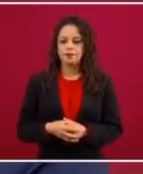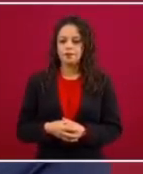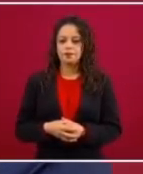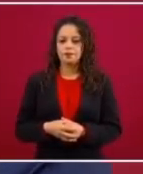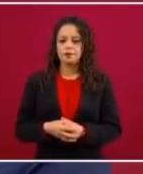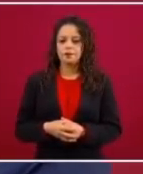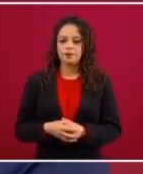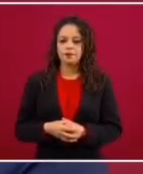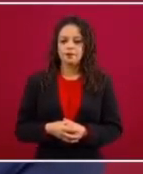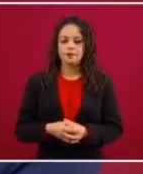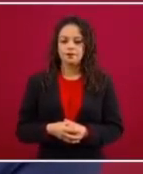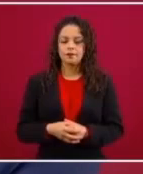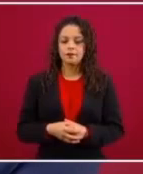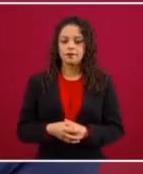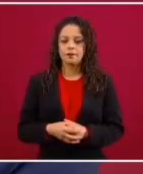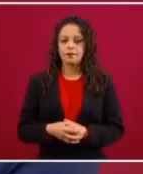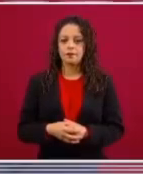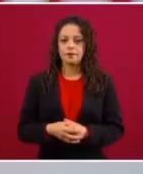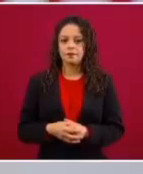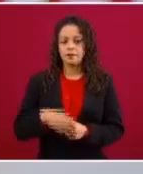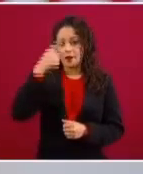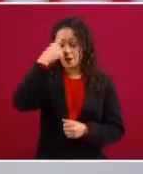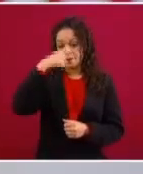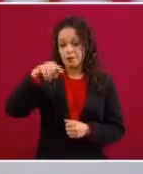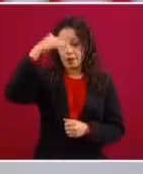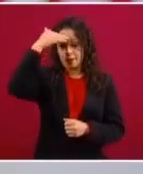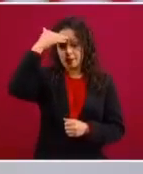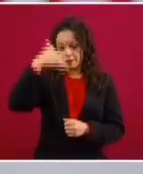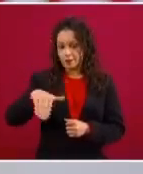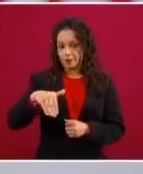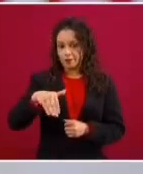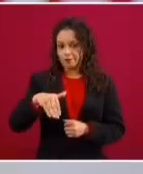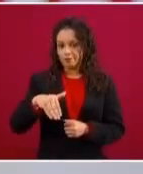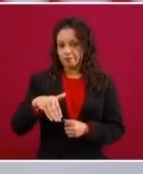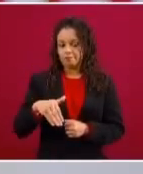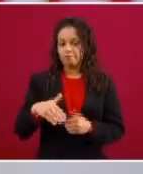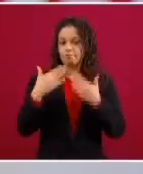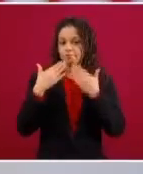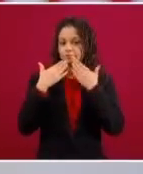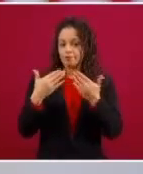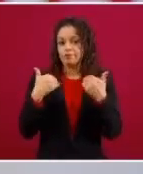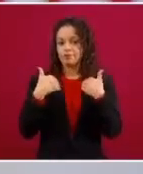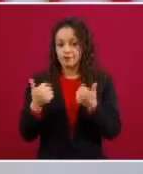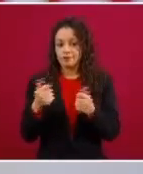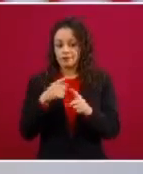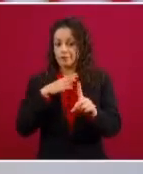refrescar el caso, que